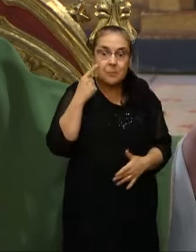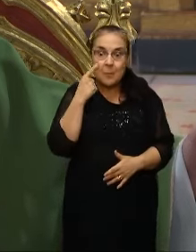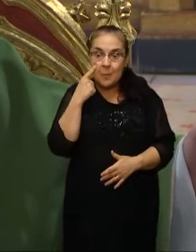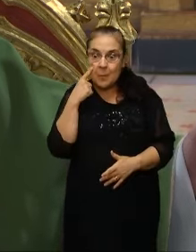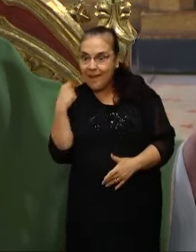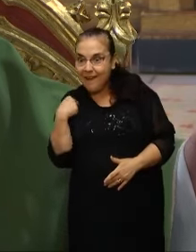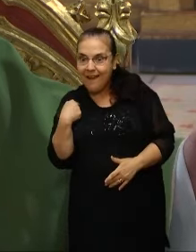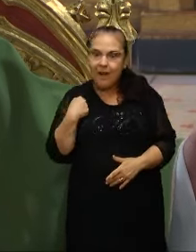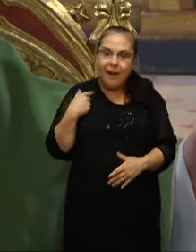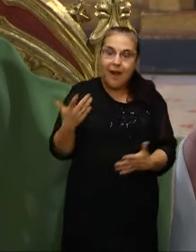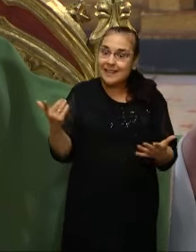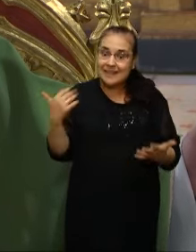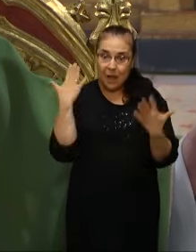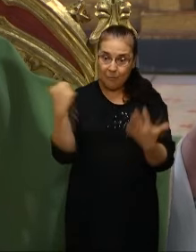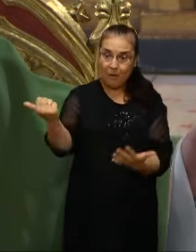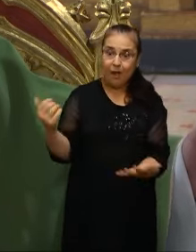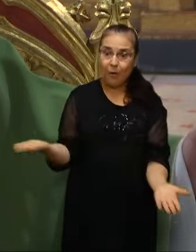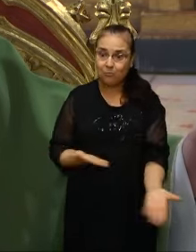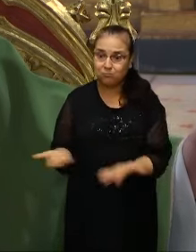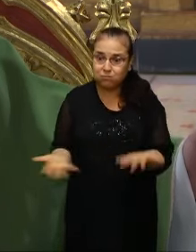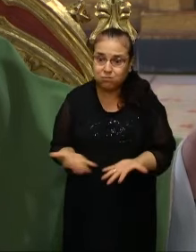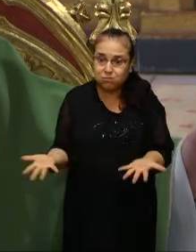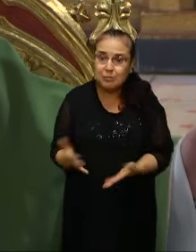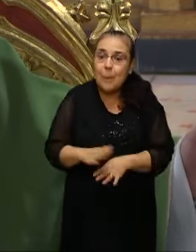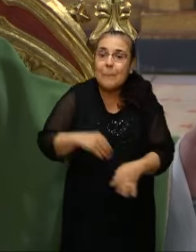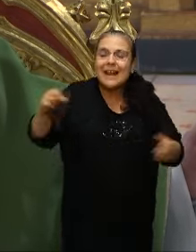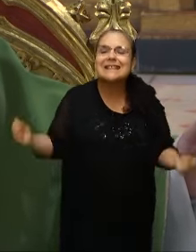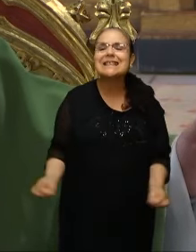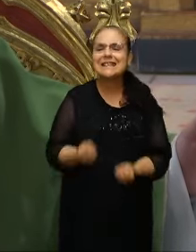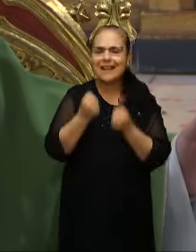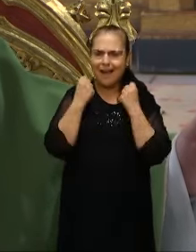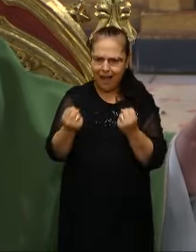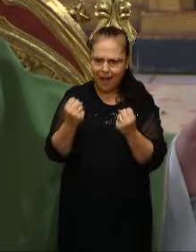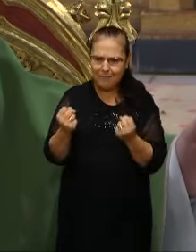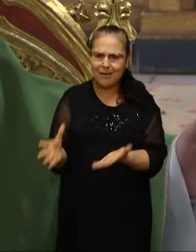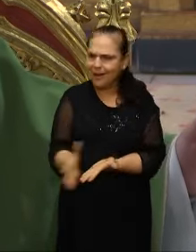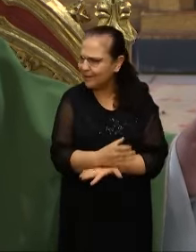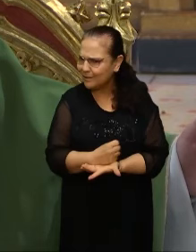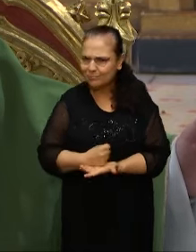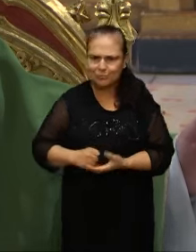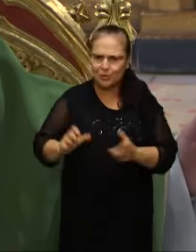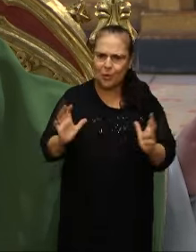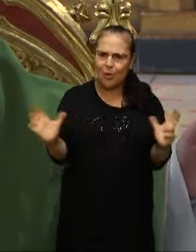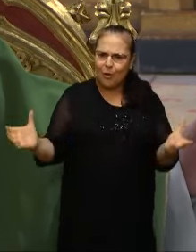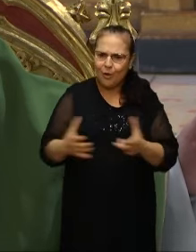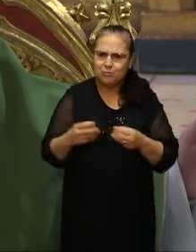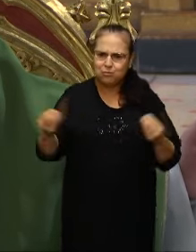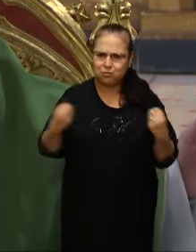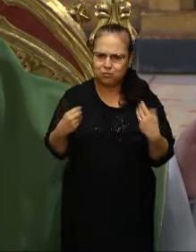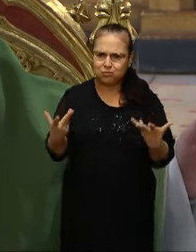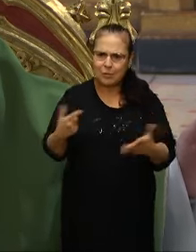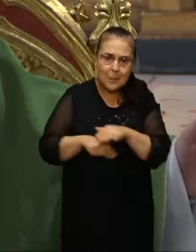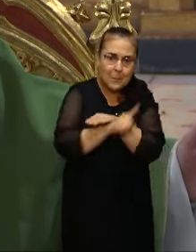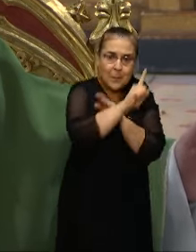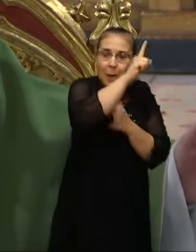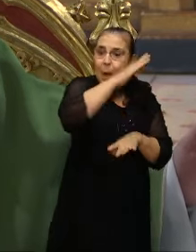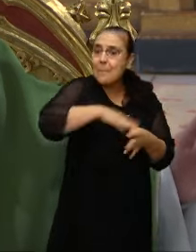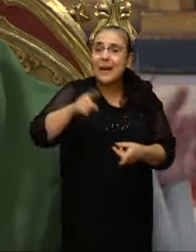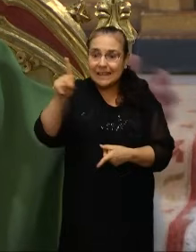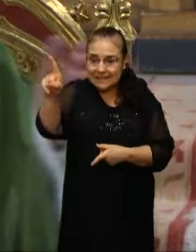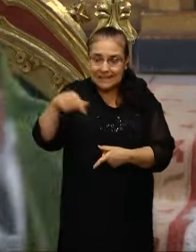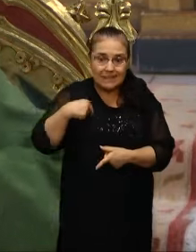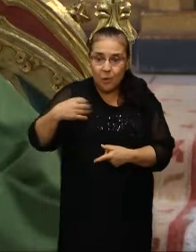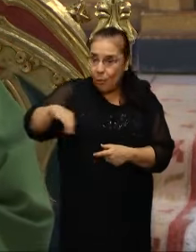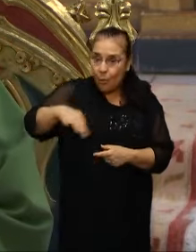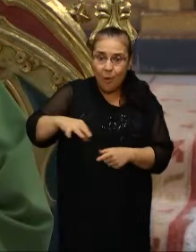que son llamados Con urgencia para salvar a toda criatura de todas las se forme y desarrolle para ti una